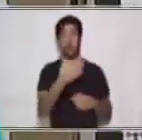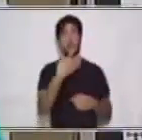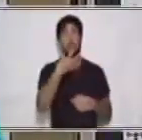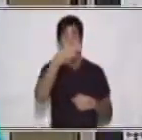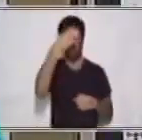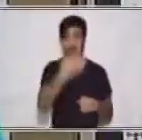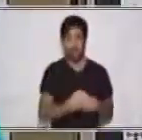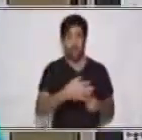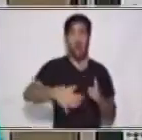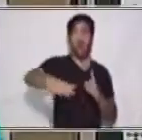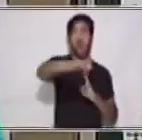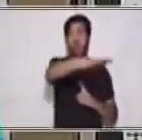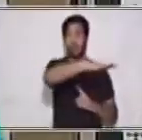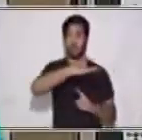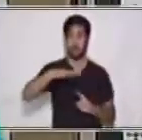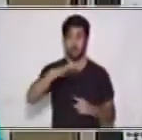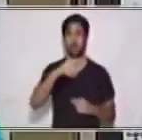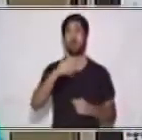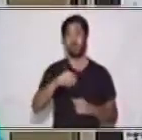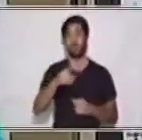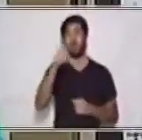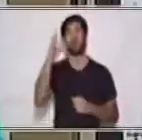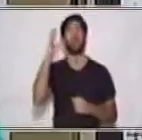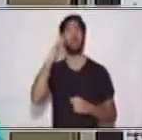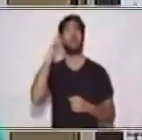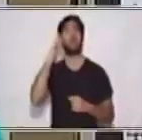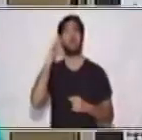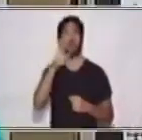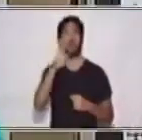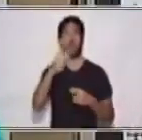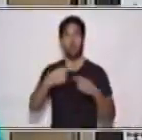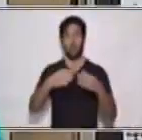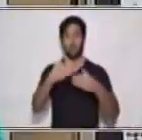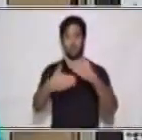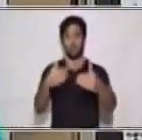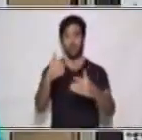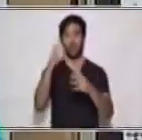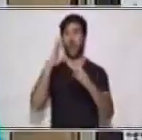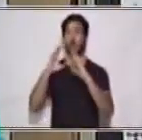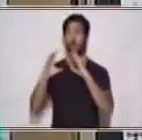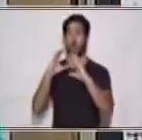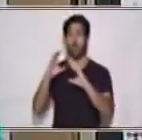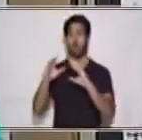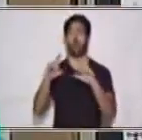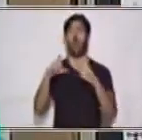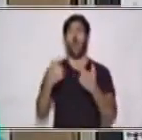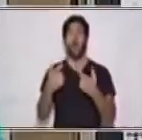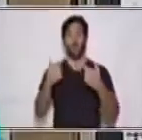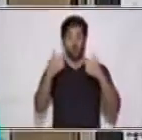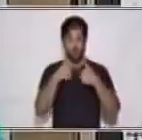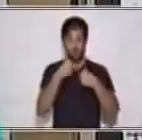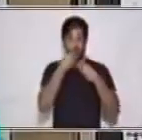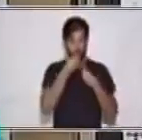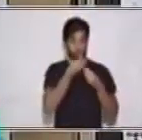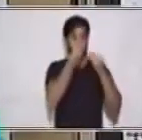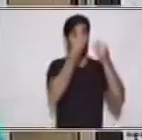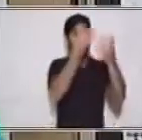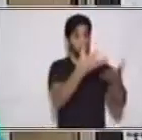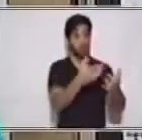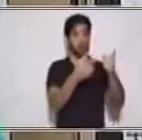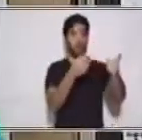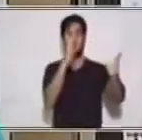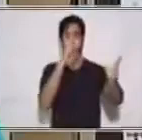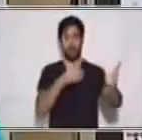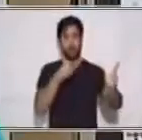realidad. ¿Te recuerdas de nuestro esquema del proceso de comunicación? Como un emisor le envía un mensaje a un